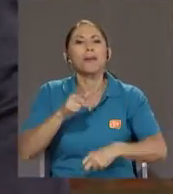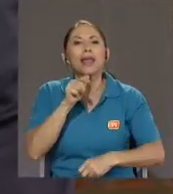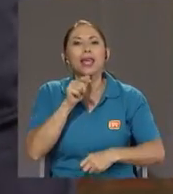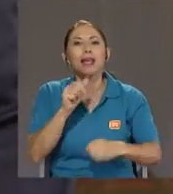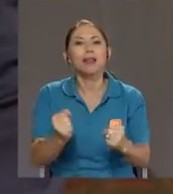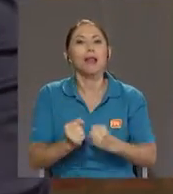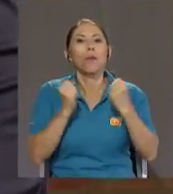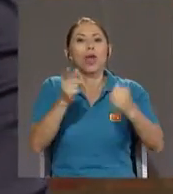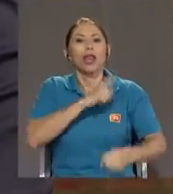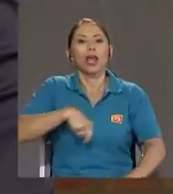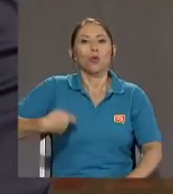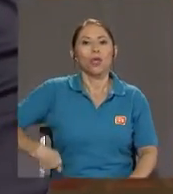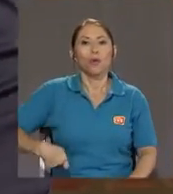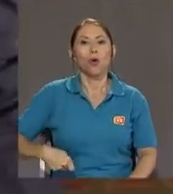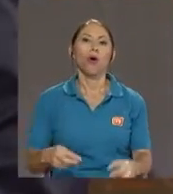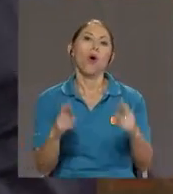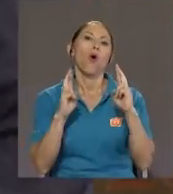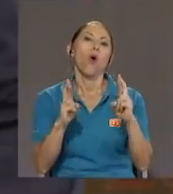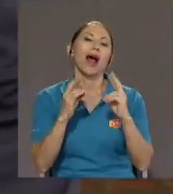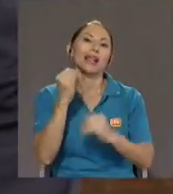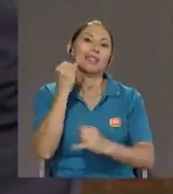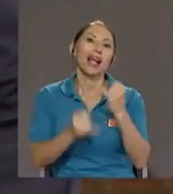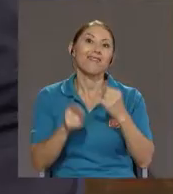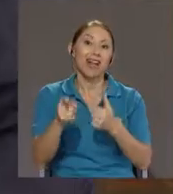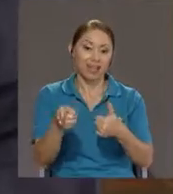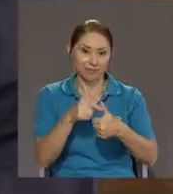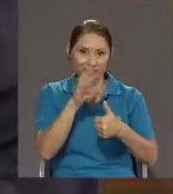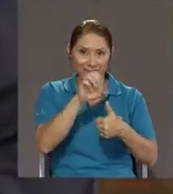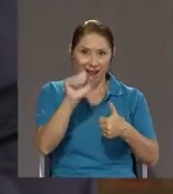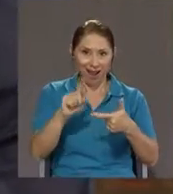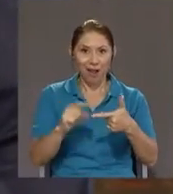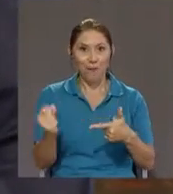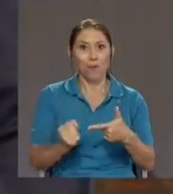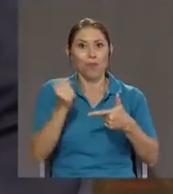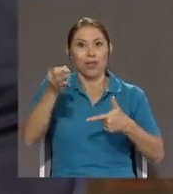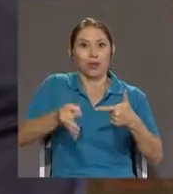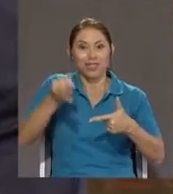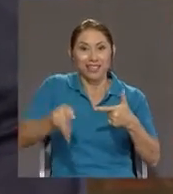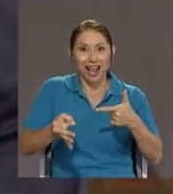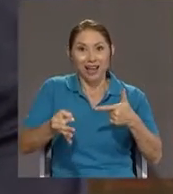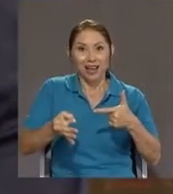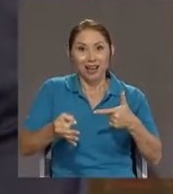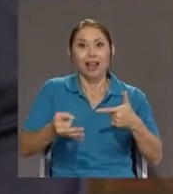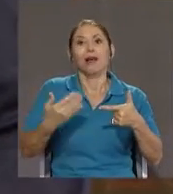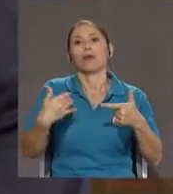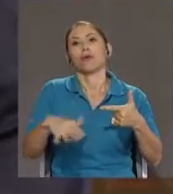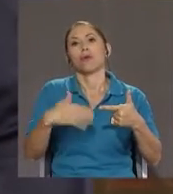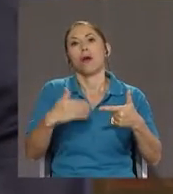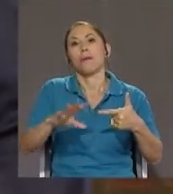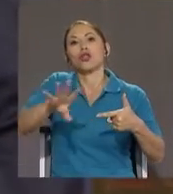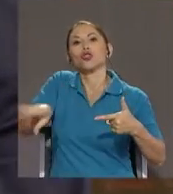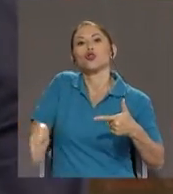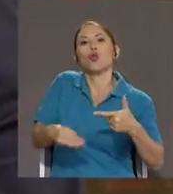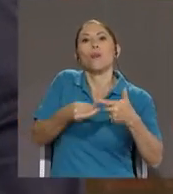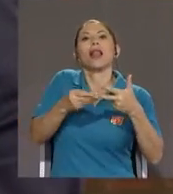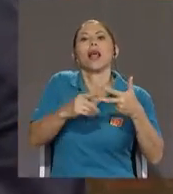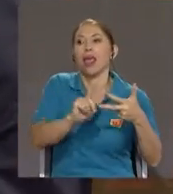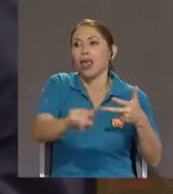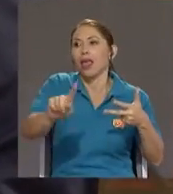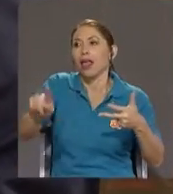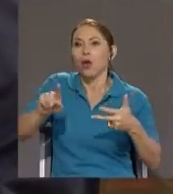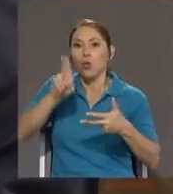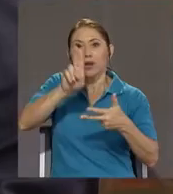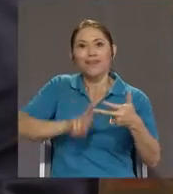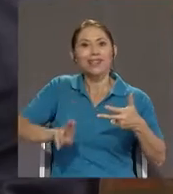ojalá se acabara ahí. Ahí llevamos dos grandes, ¿verdad? Súmenle las universidades. Las universidades son el mismo problema.